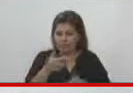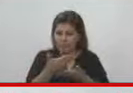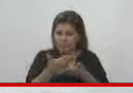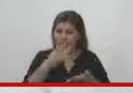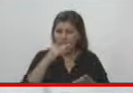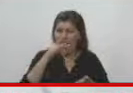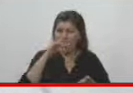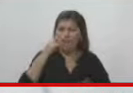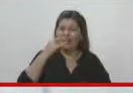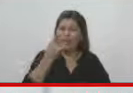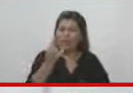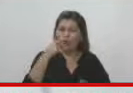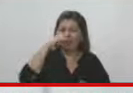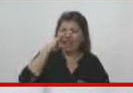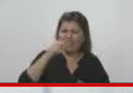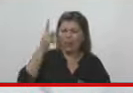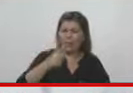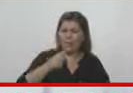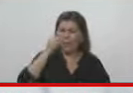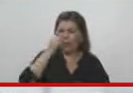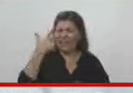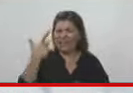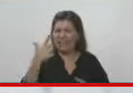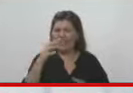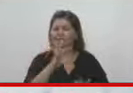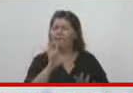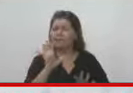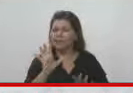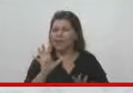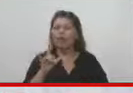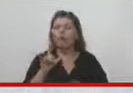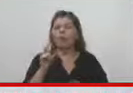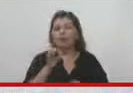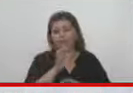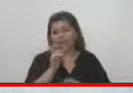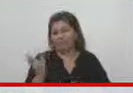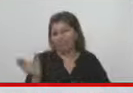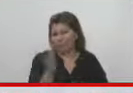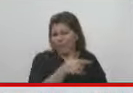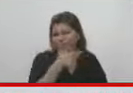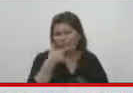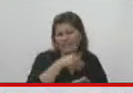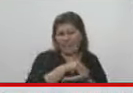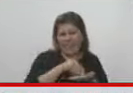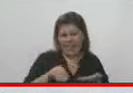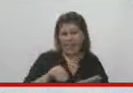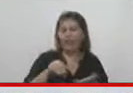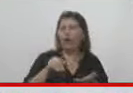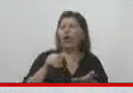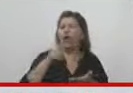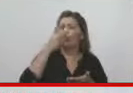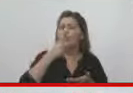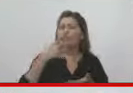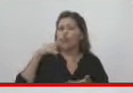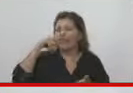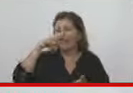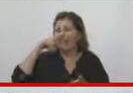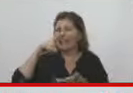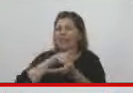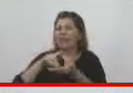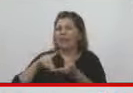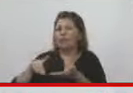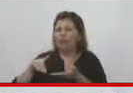70/23 y ninguno de los 72 senadores y senadoras que está acá sentado, ni los 257 diputados y diputadas